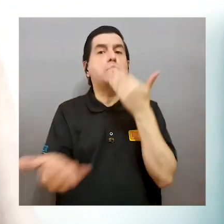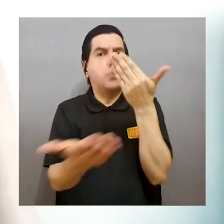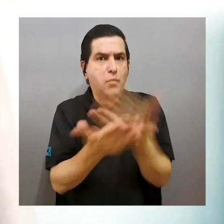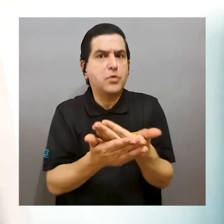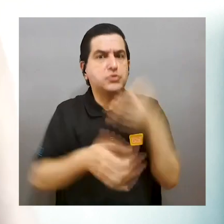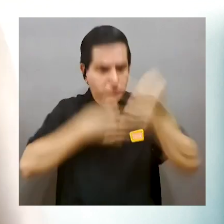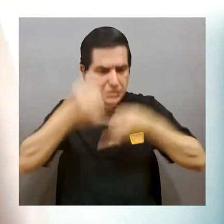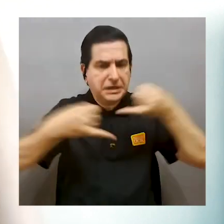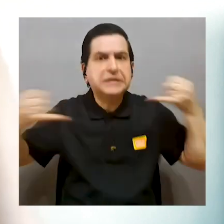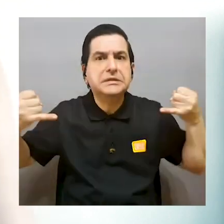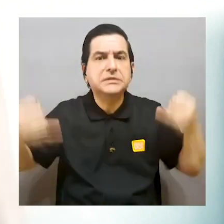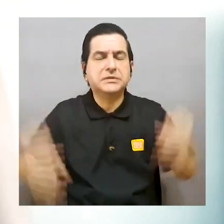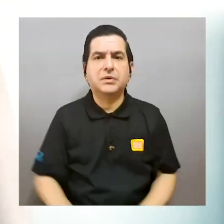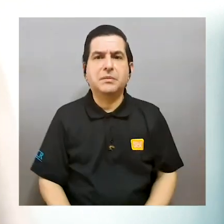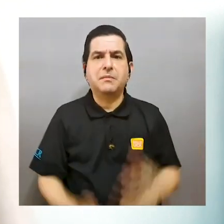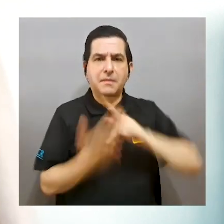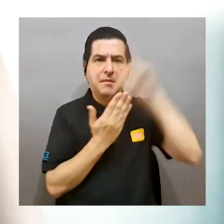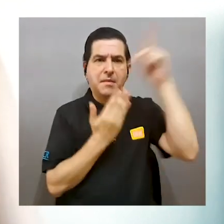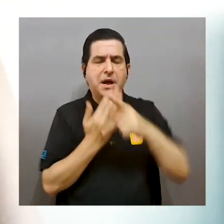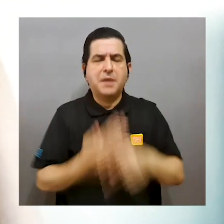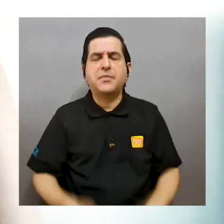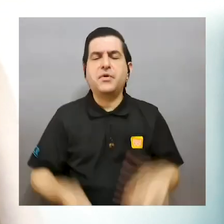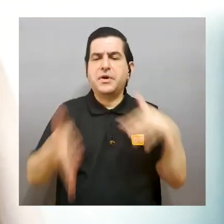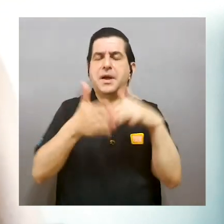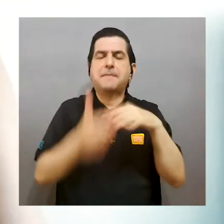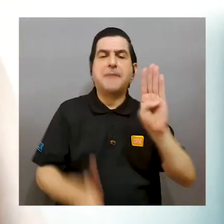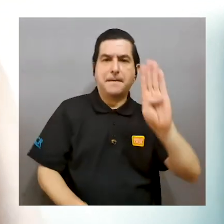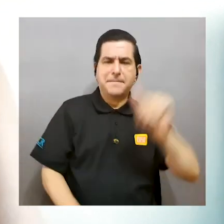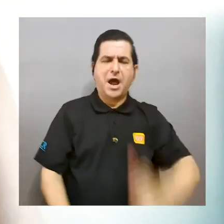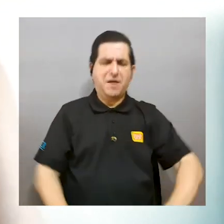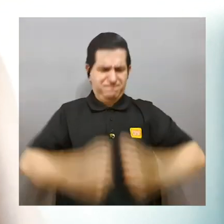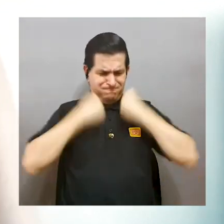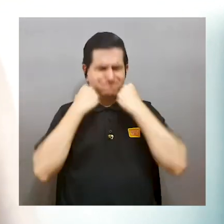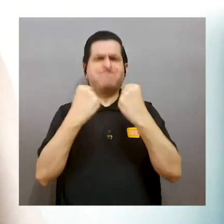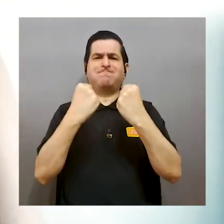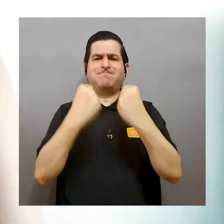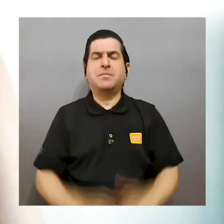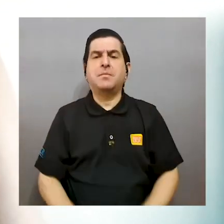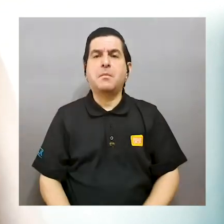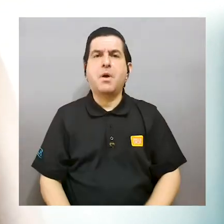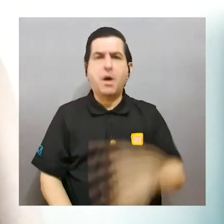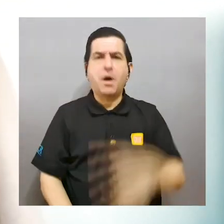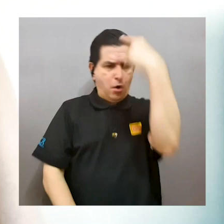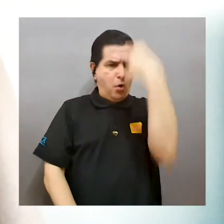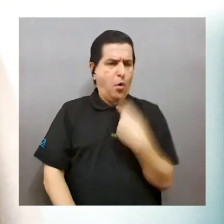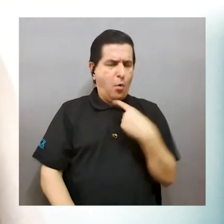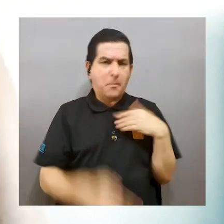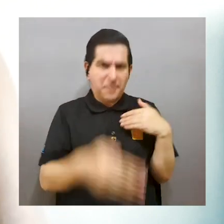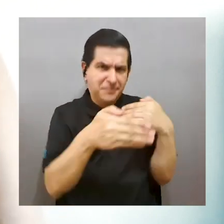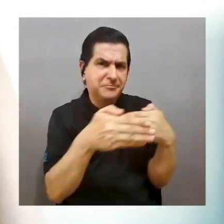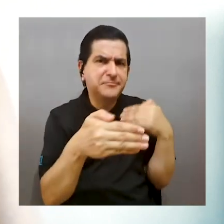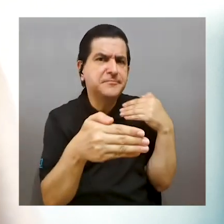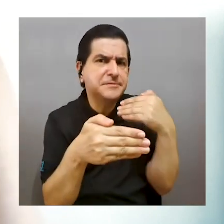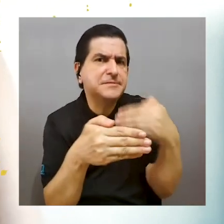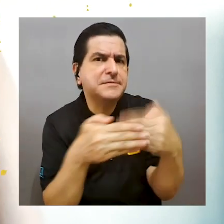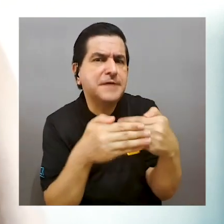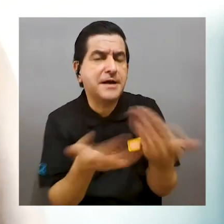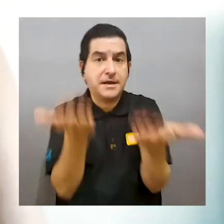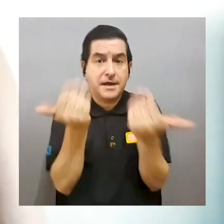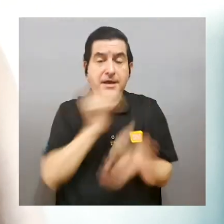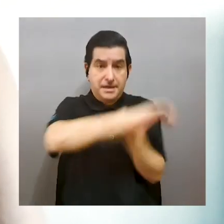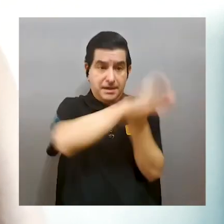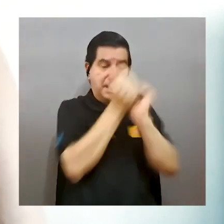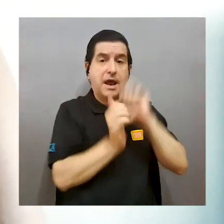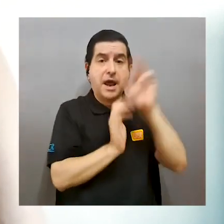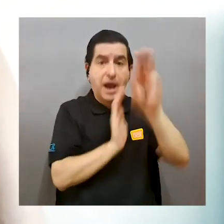formación buenísima en lengua, ¿verdad?, que un programa de estudios de bachillerato súper fuerte o un perfil mucho más cercano a lo que